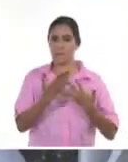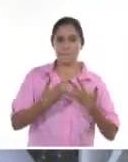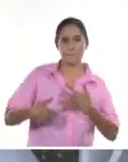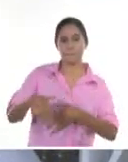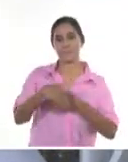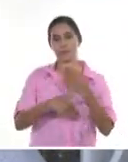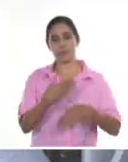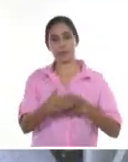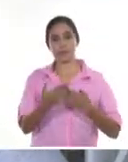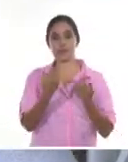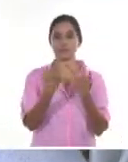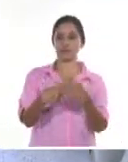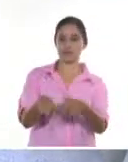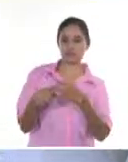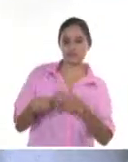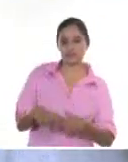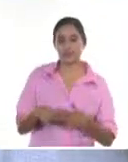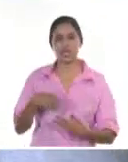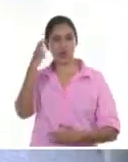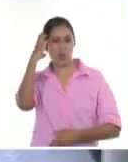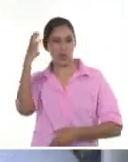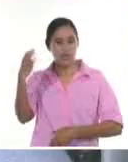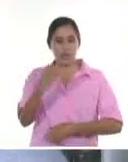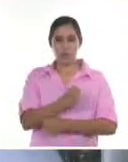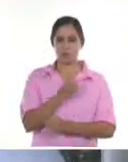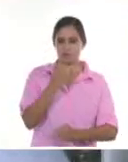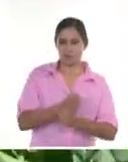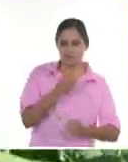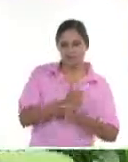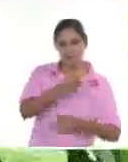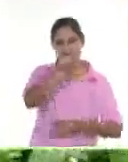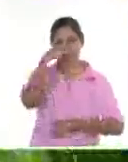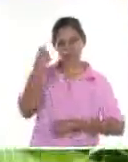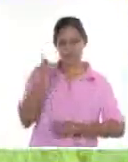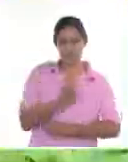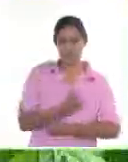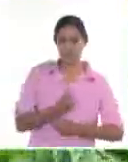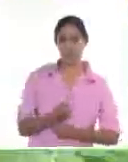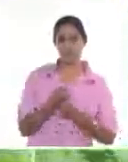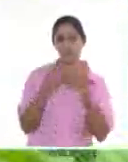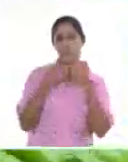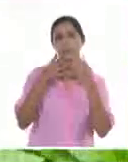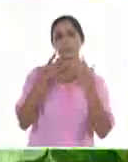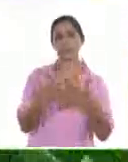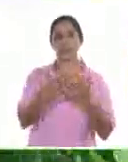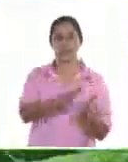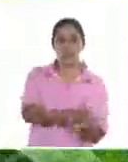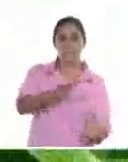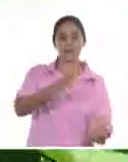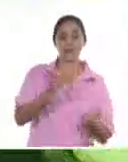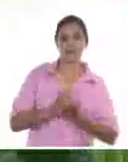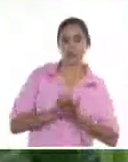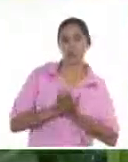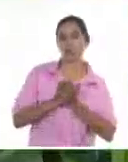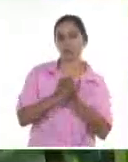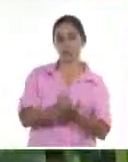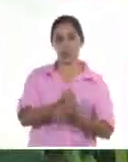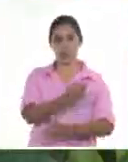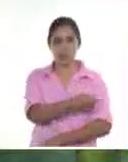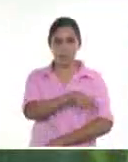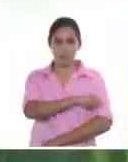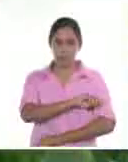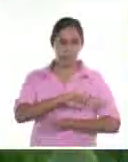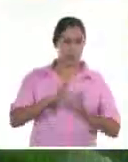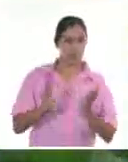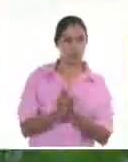el gobierno y el Estado en relación con el pueblo. El compromiso de aportar todo lo que se pueda para que